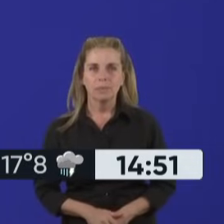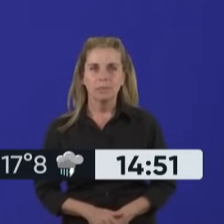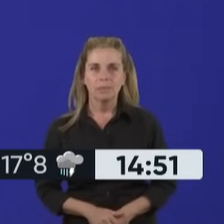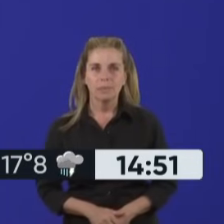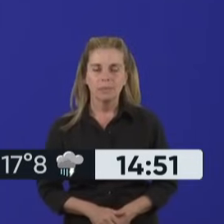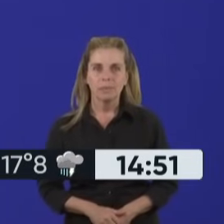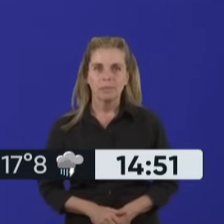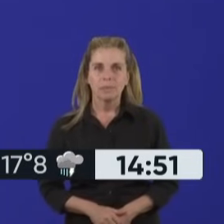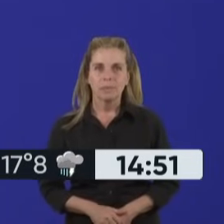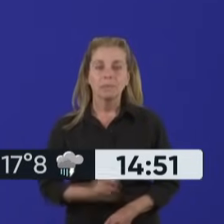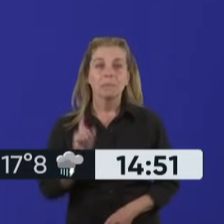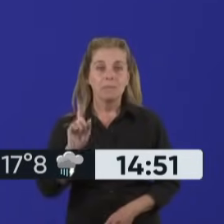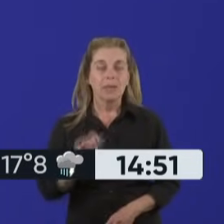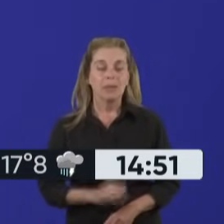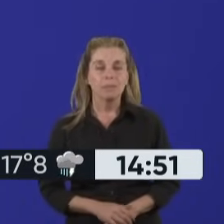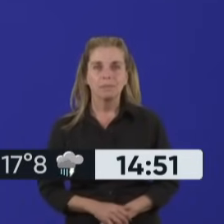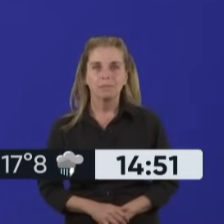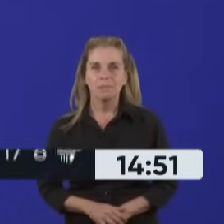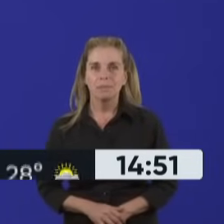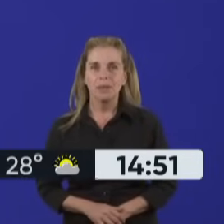Pero más allá de eso,